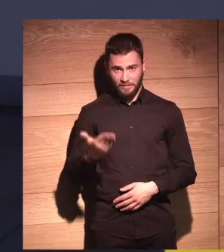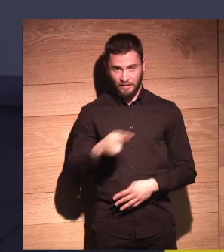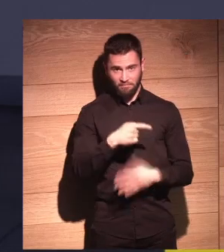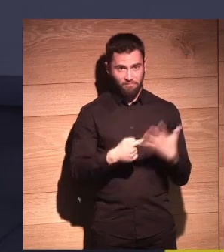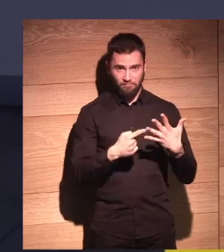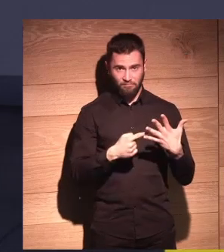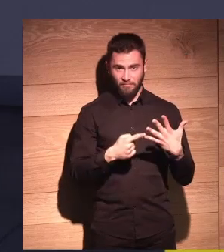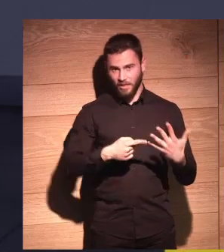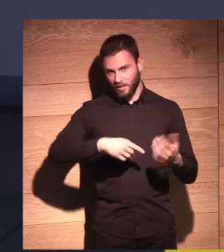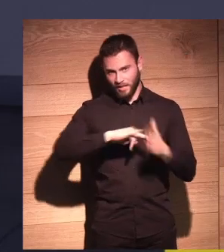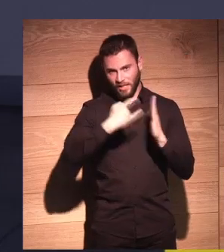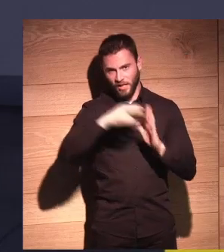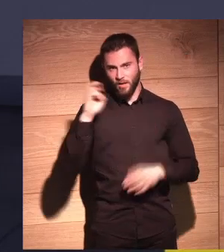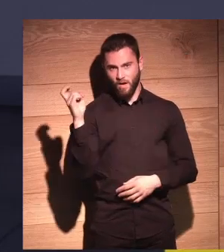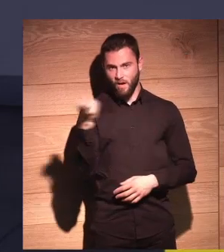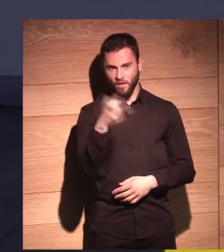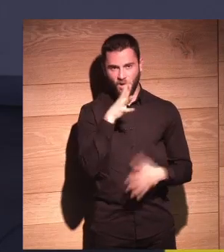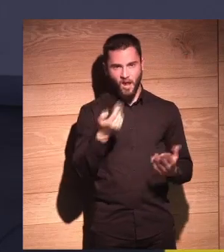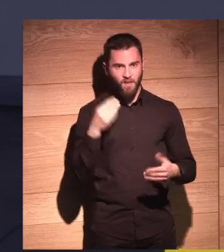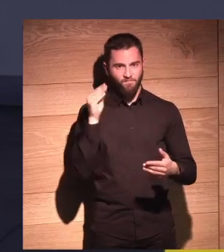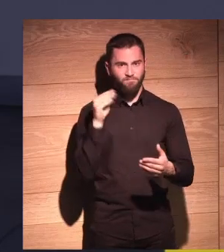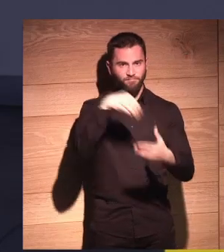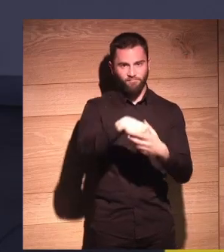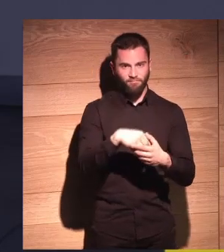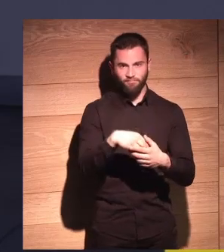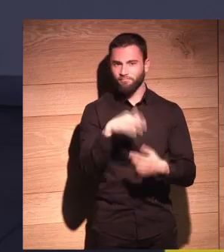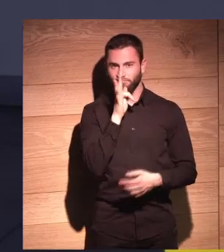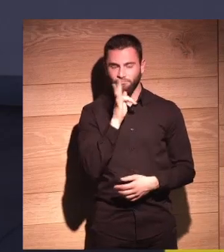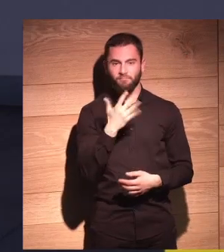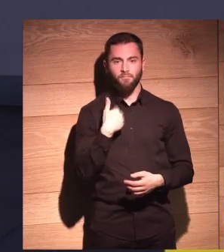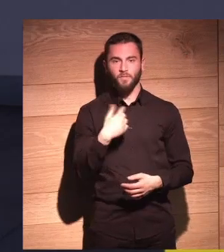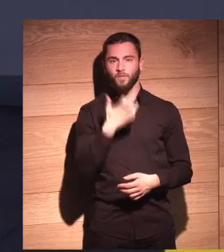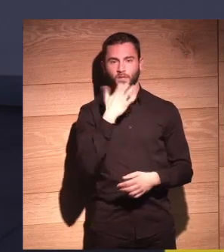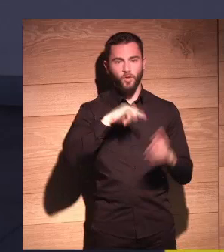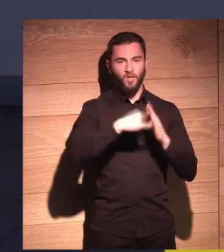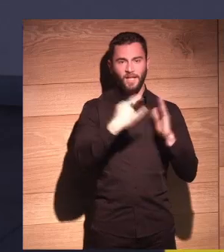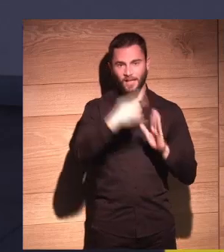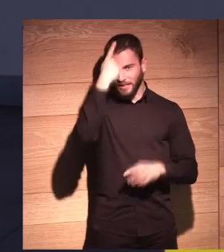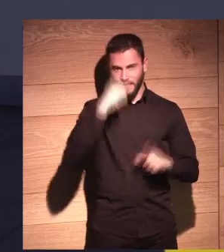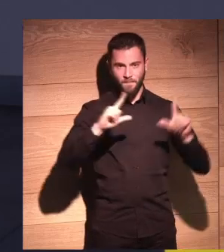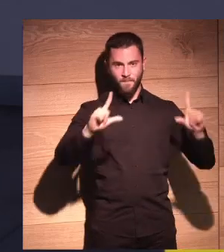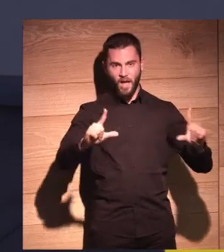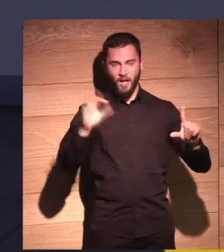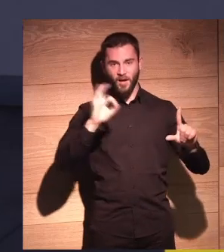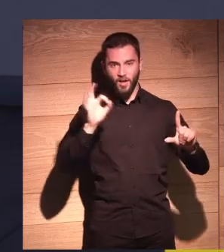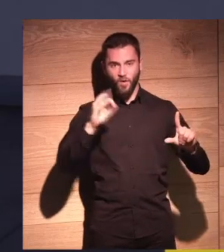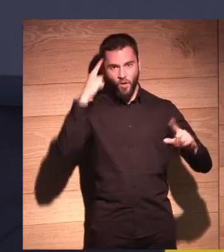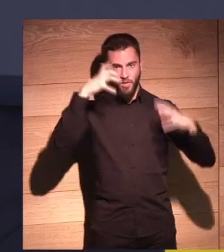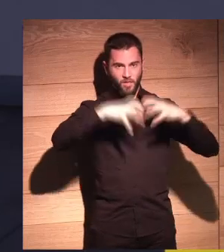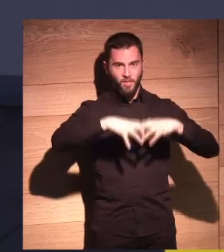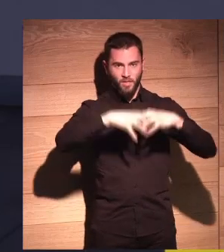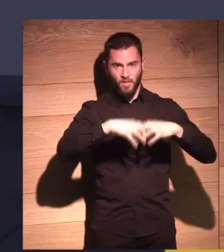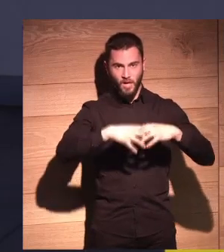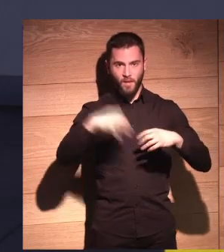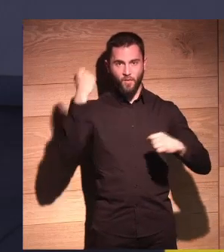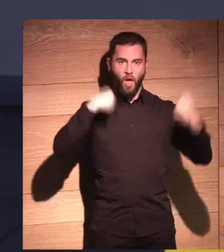Y también hay otras técnicas que por ahora no he entrado, como son las técnicas de imagen o como son las técnicas de actuar sobre el cerebro